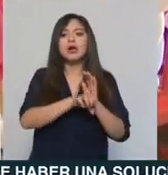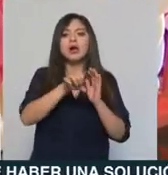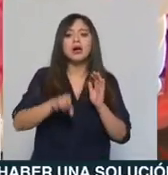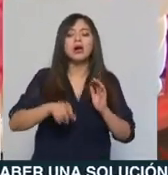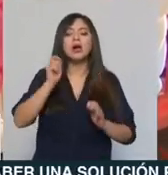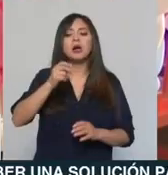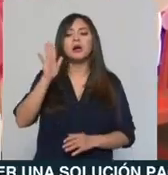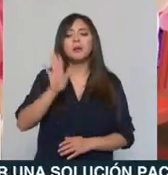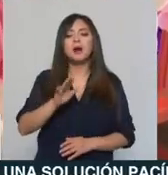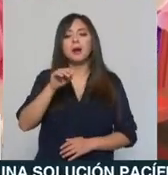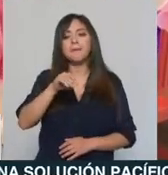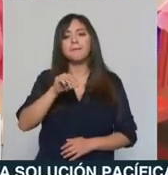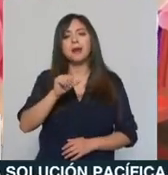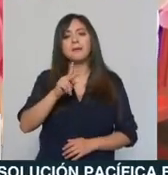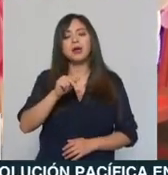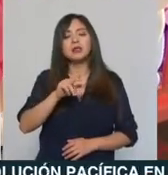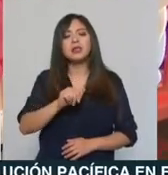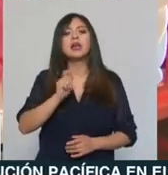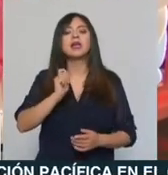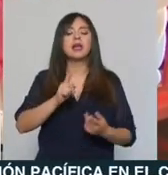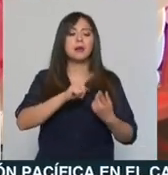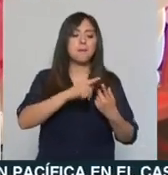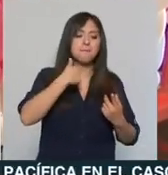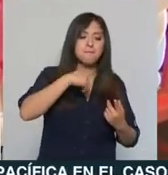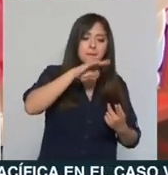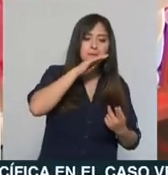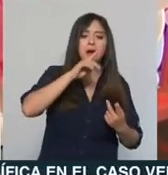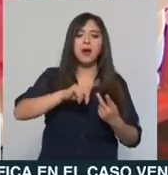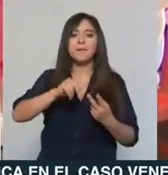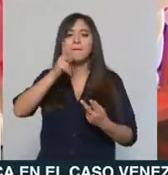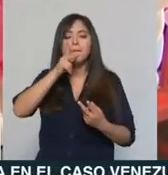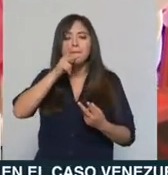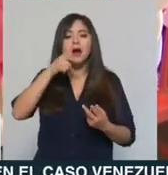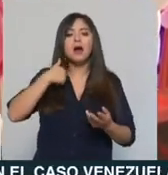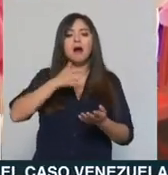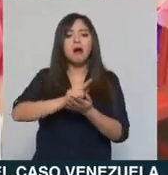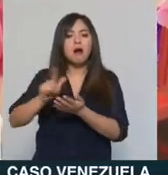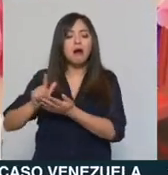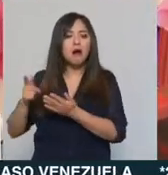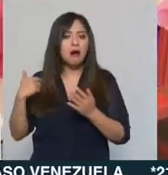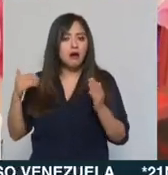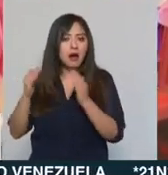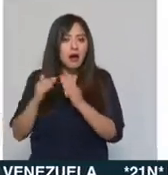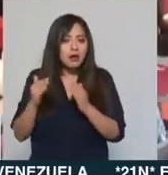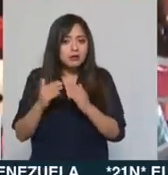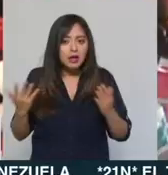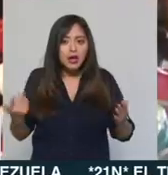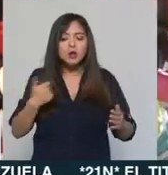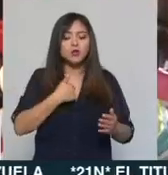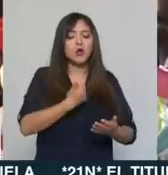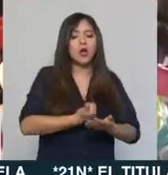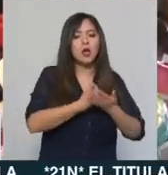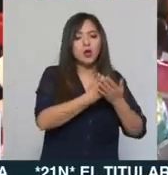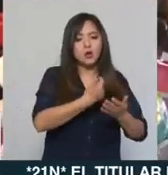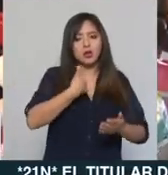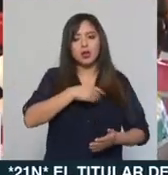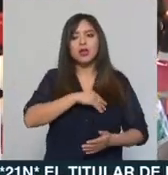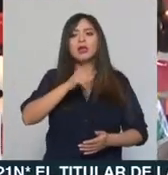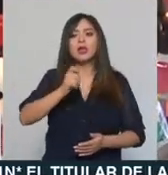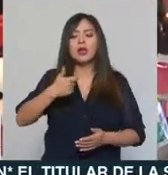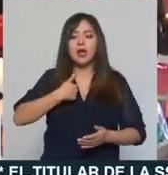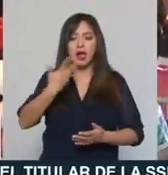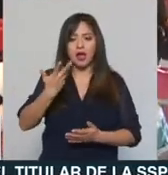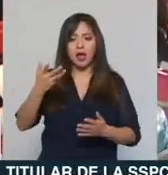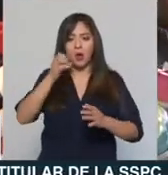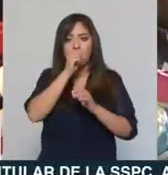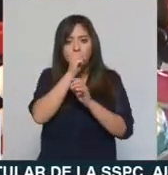mapacha, ¿no? Soy mamá, papá y chacha, ¿no? Y al final es eso, estar con mis hijos, yo creo que ha sido lo mejor de esto, ¿no? Y los globos me llevó a ser payaso.